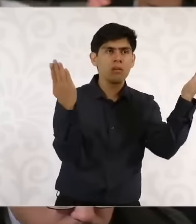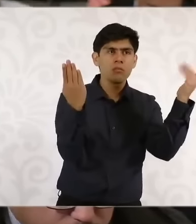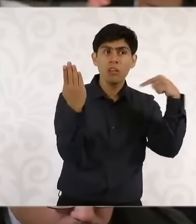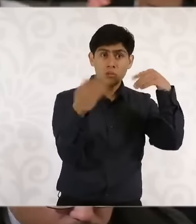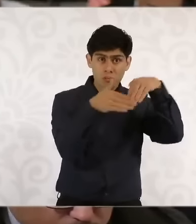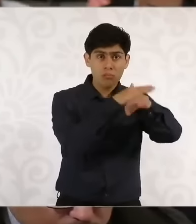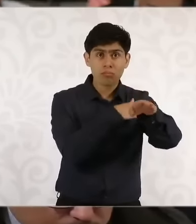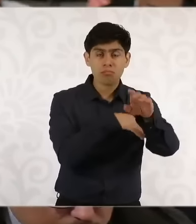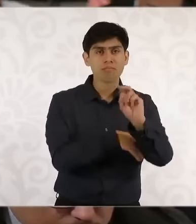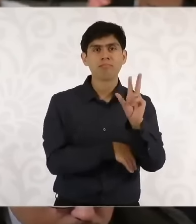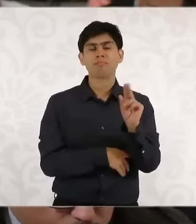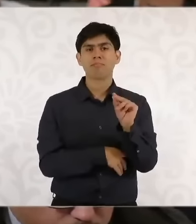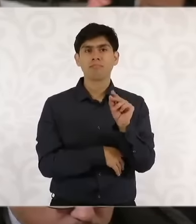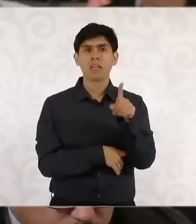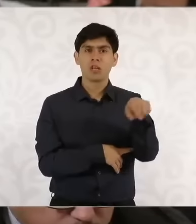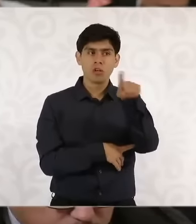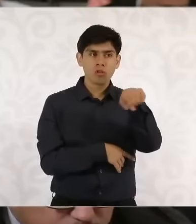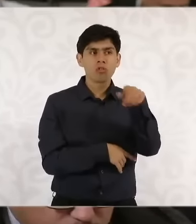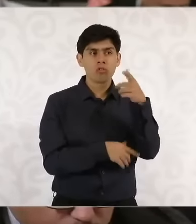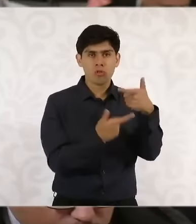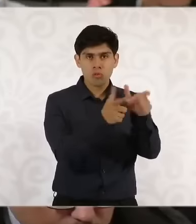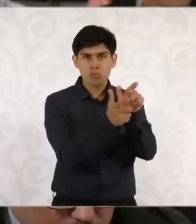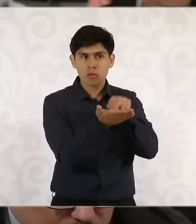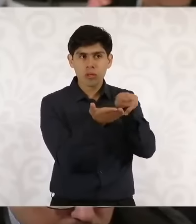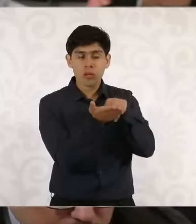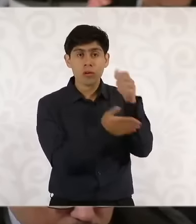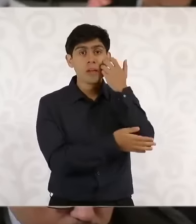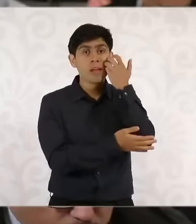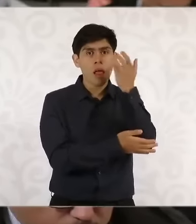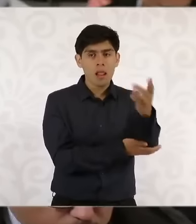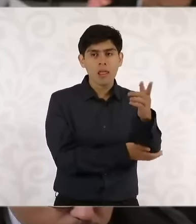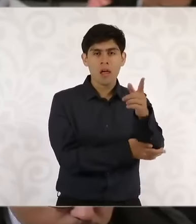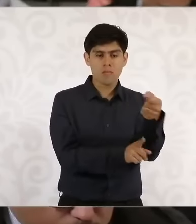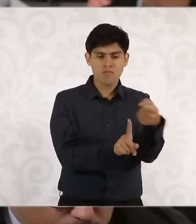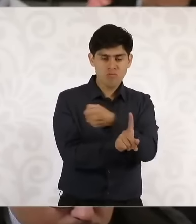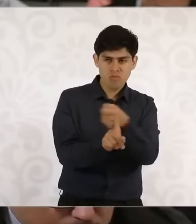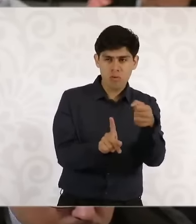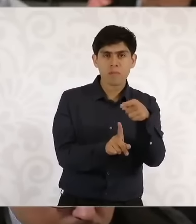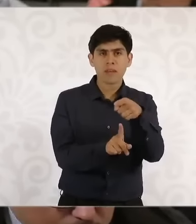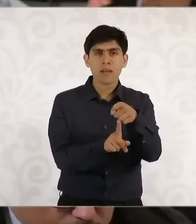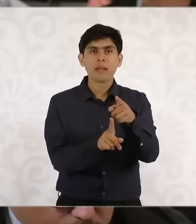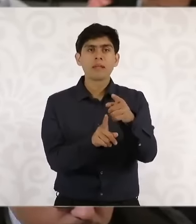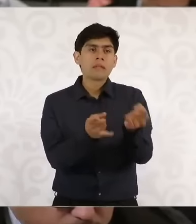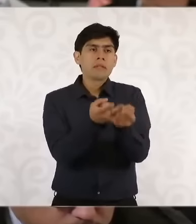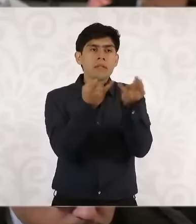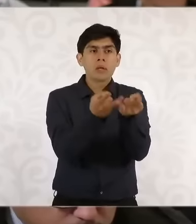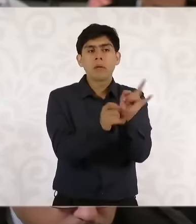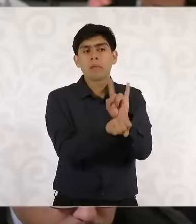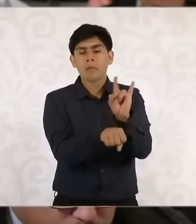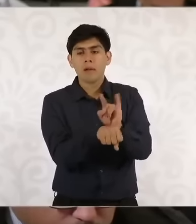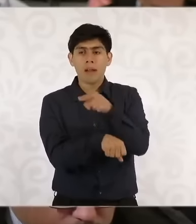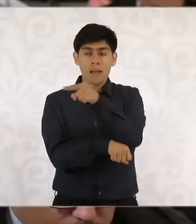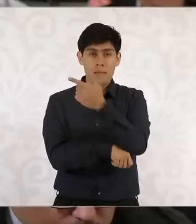era crear esta narrativa de que el gobierno que lidera la presidenta Claudia